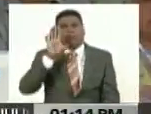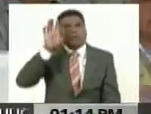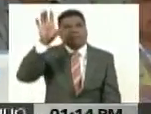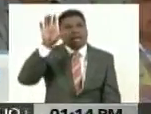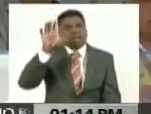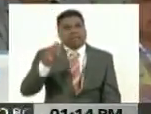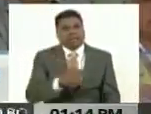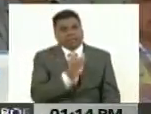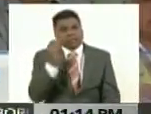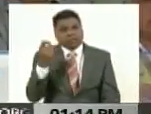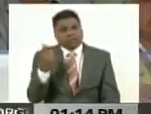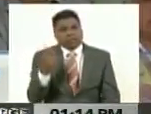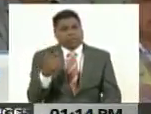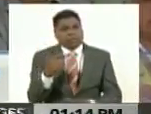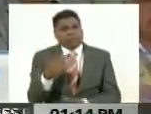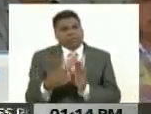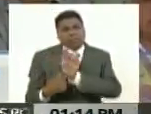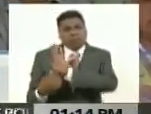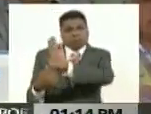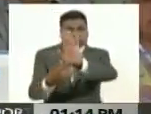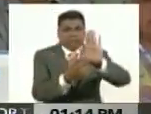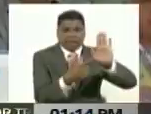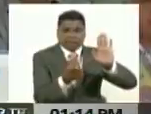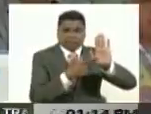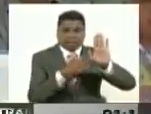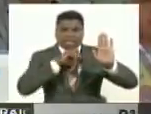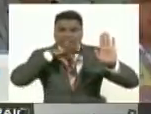Por eso nos vendieron también